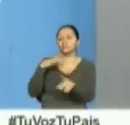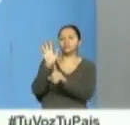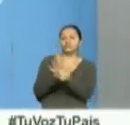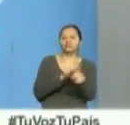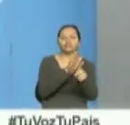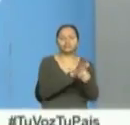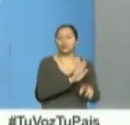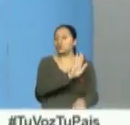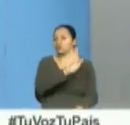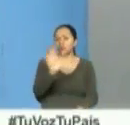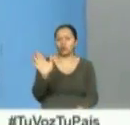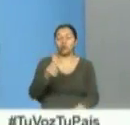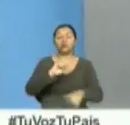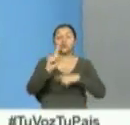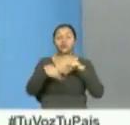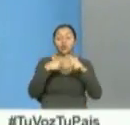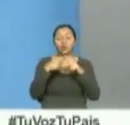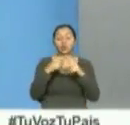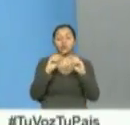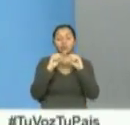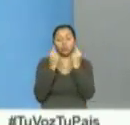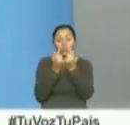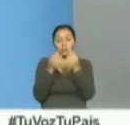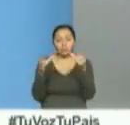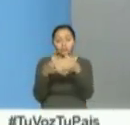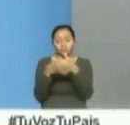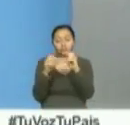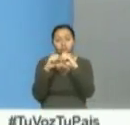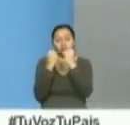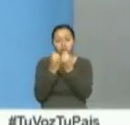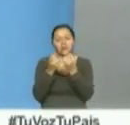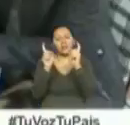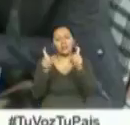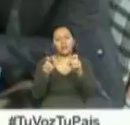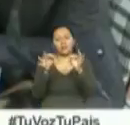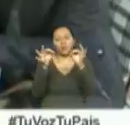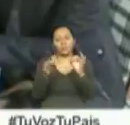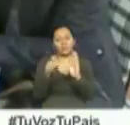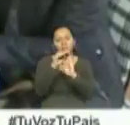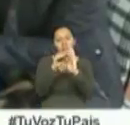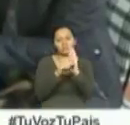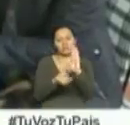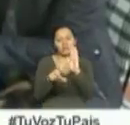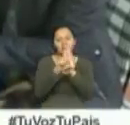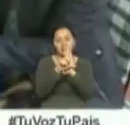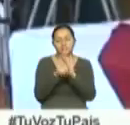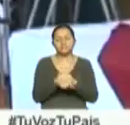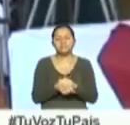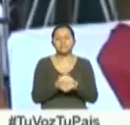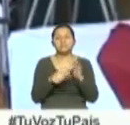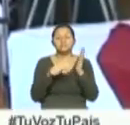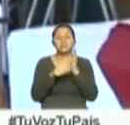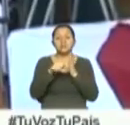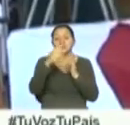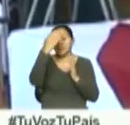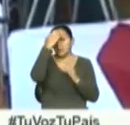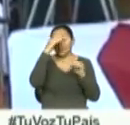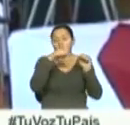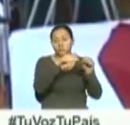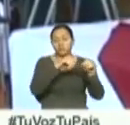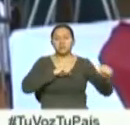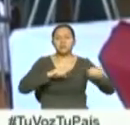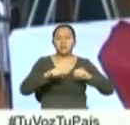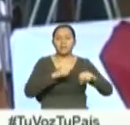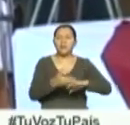Todas las organizaciones sociales deben cumplir con la normativa vigente. De acuerdo con el titular de Educación, este trámite no